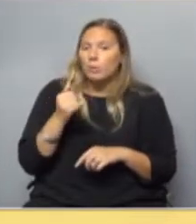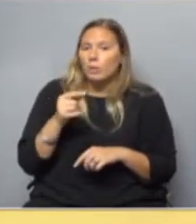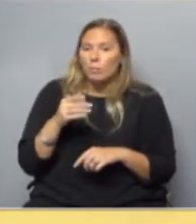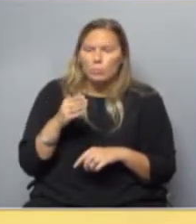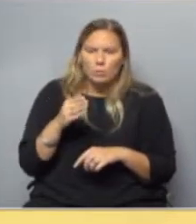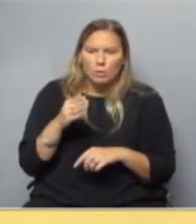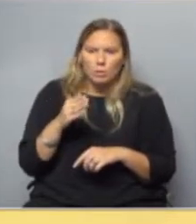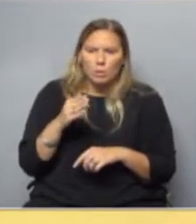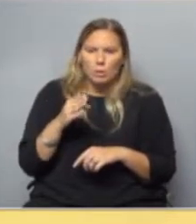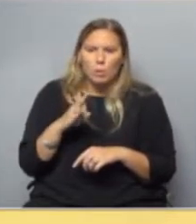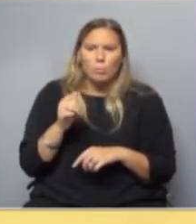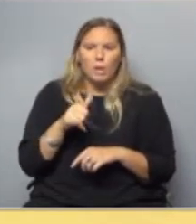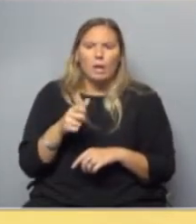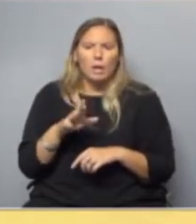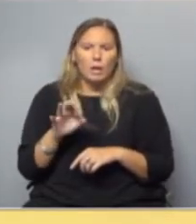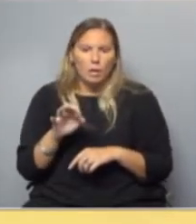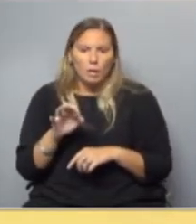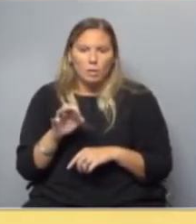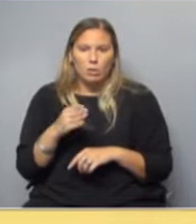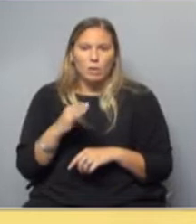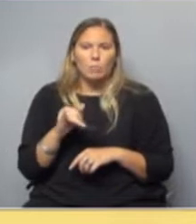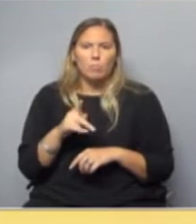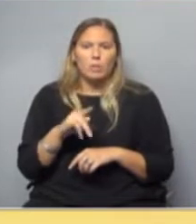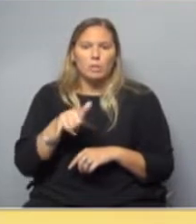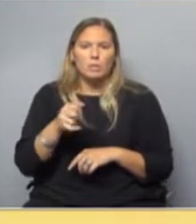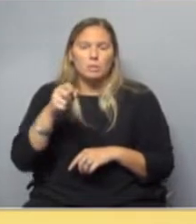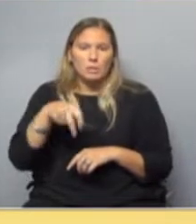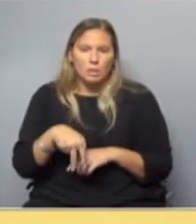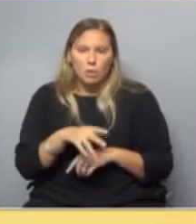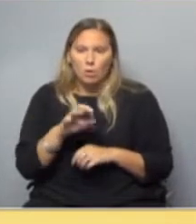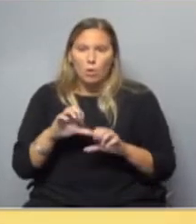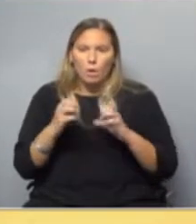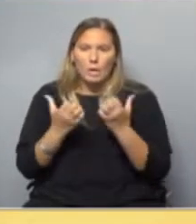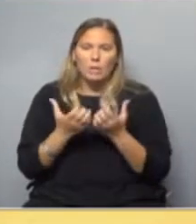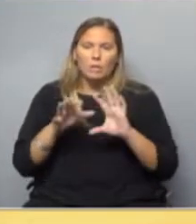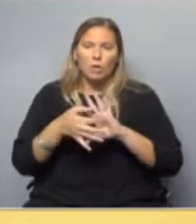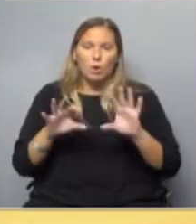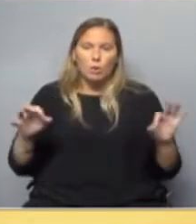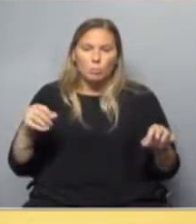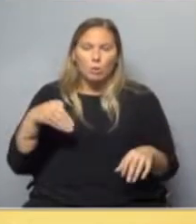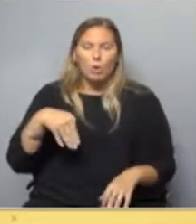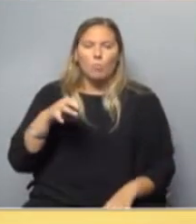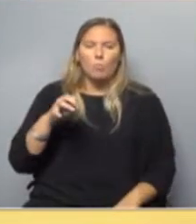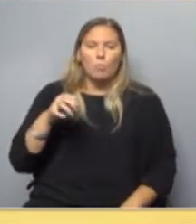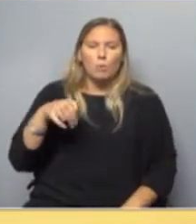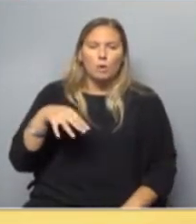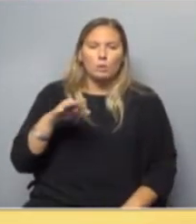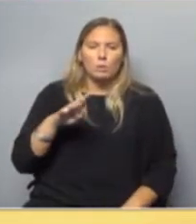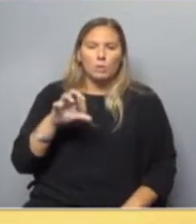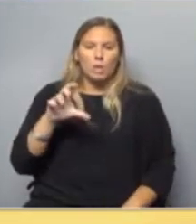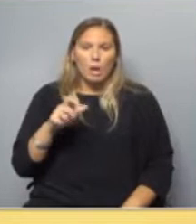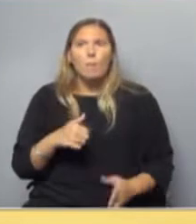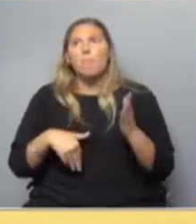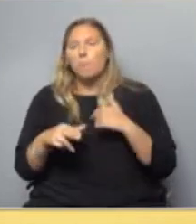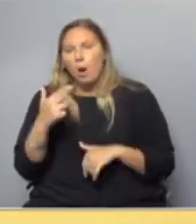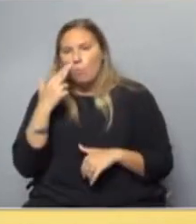Pájaros en Beijing o el Estadio Olímpico de Montreal, ¿no? que han dado más